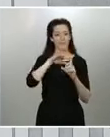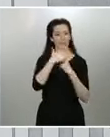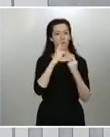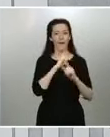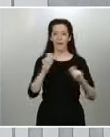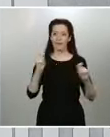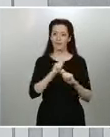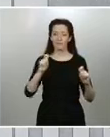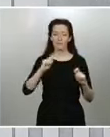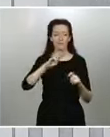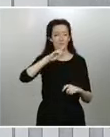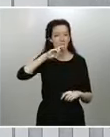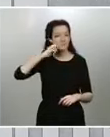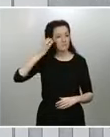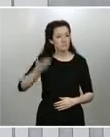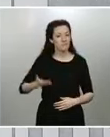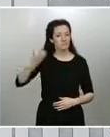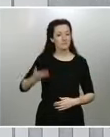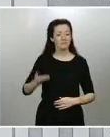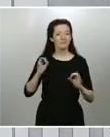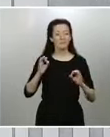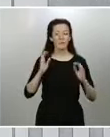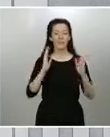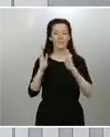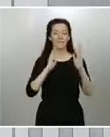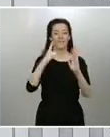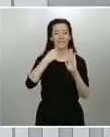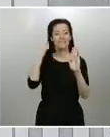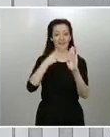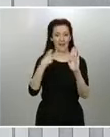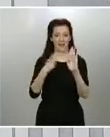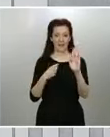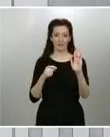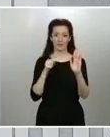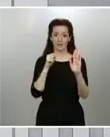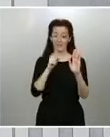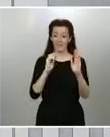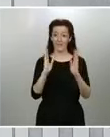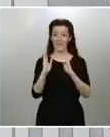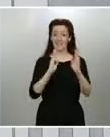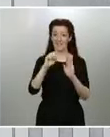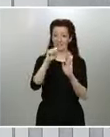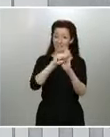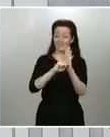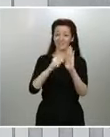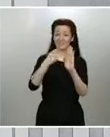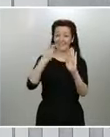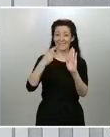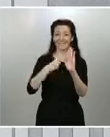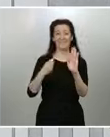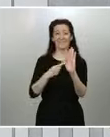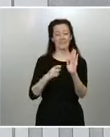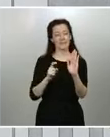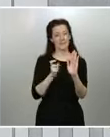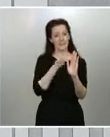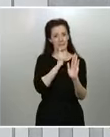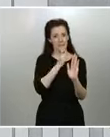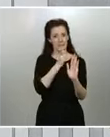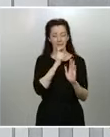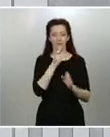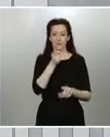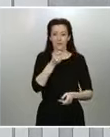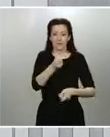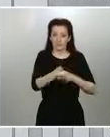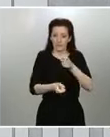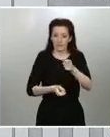una fase muy compleja muy compleja que vamos a poner en marcha de una forma muy prudente muy cautelosa de forma gradual de forma flexible y